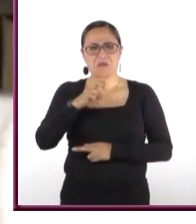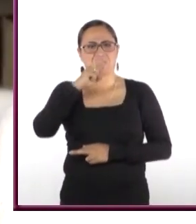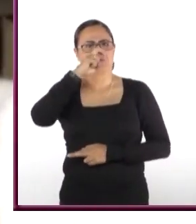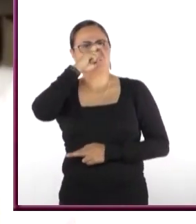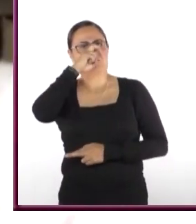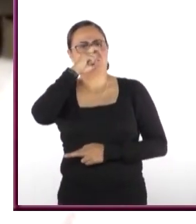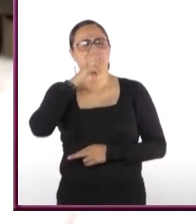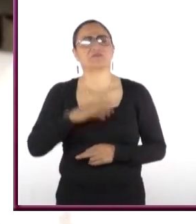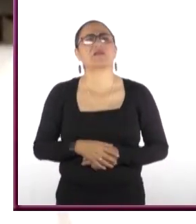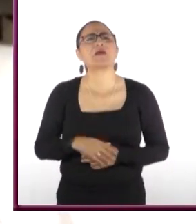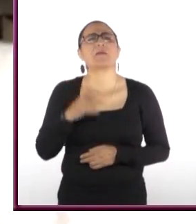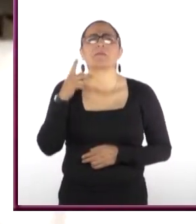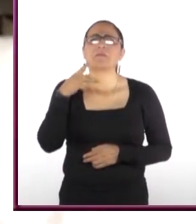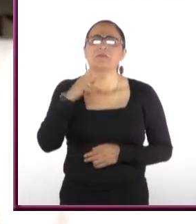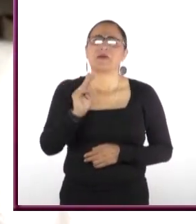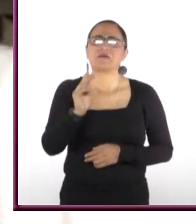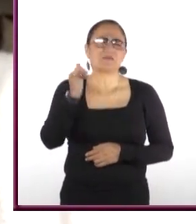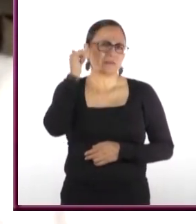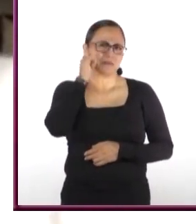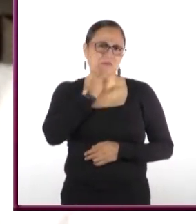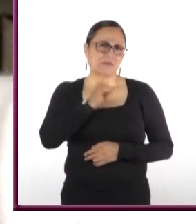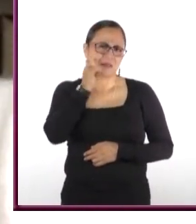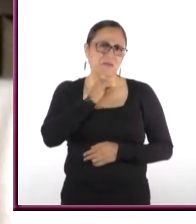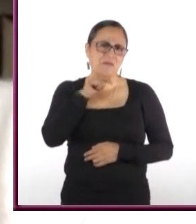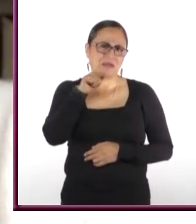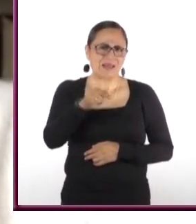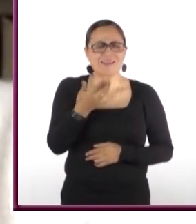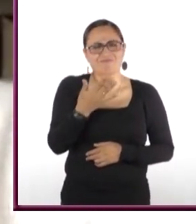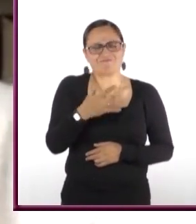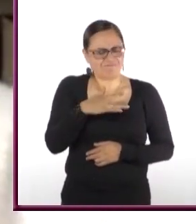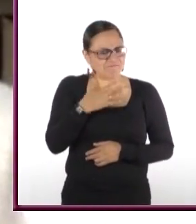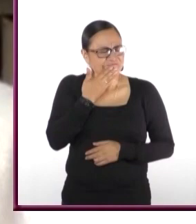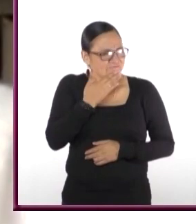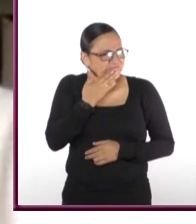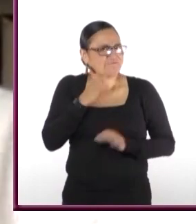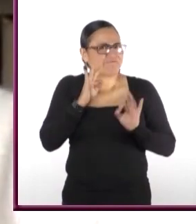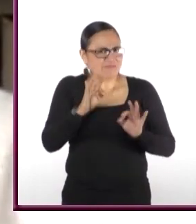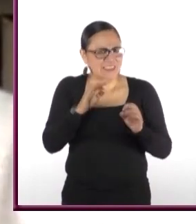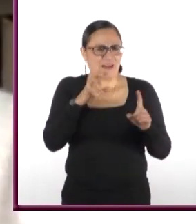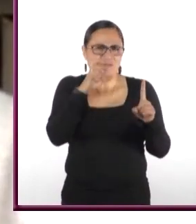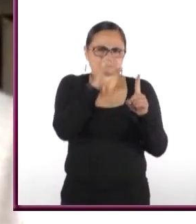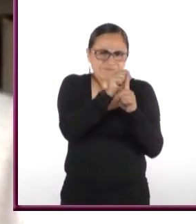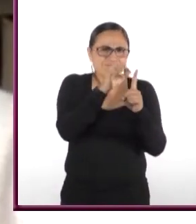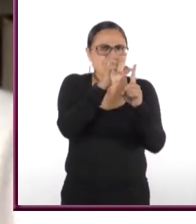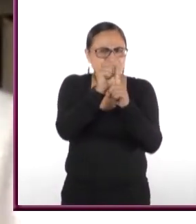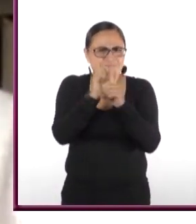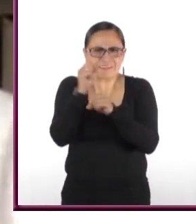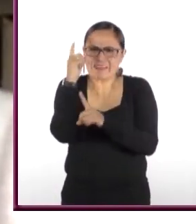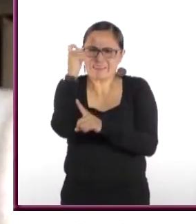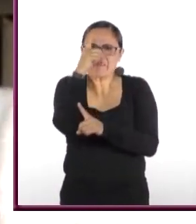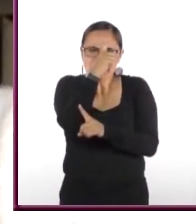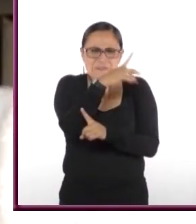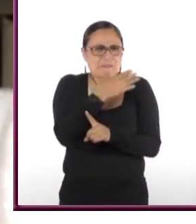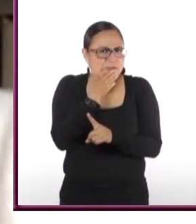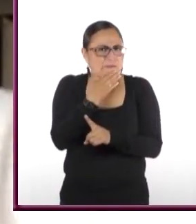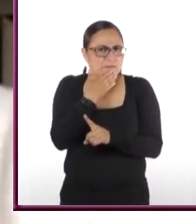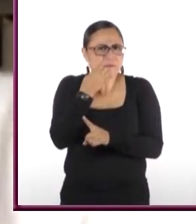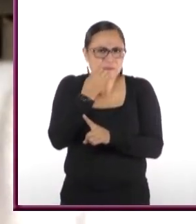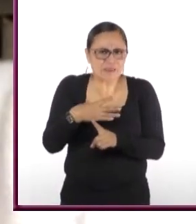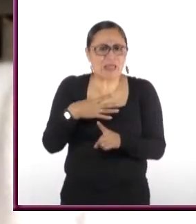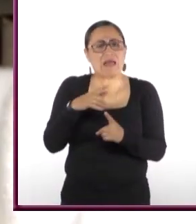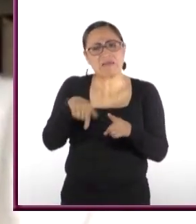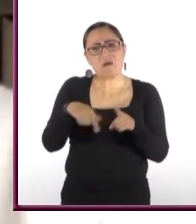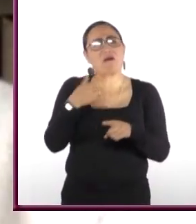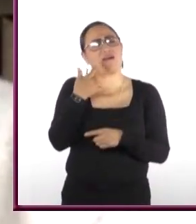ahí, pero como que siempre me pareció algo muy divertido, con desafíos muy buenos y